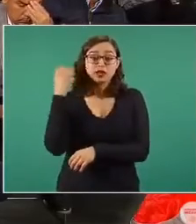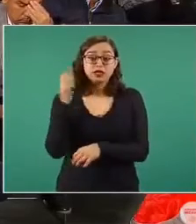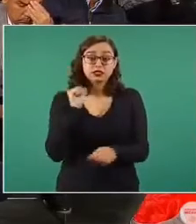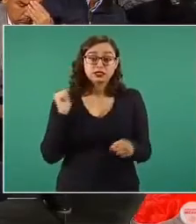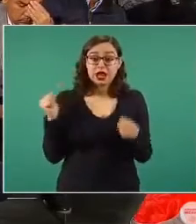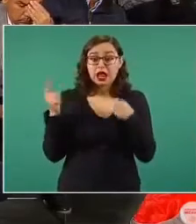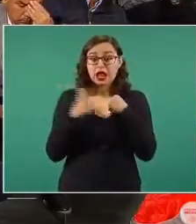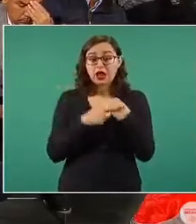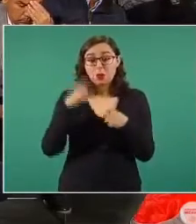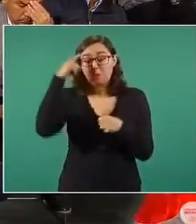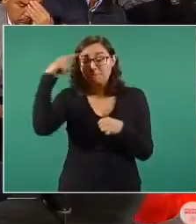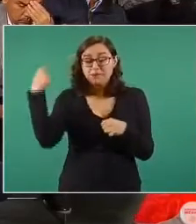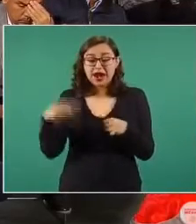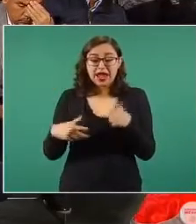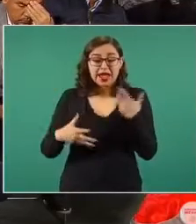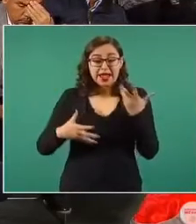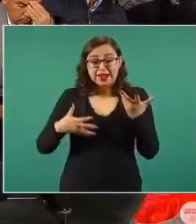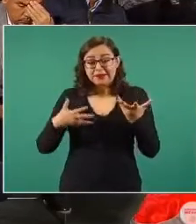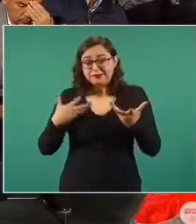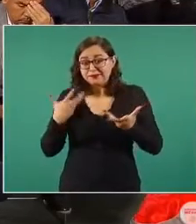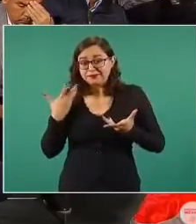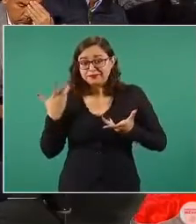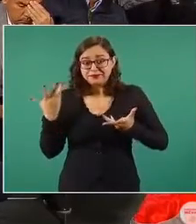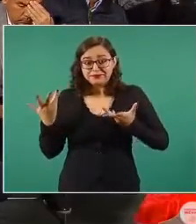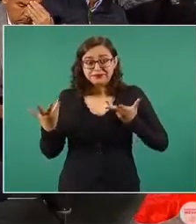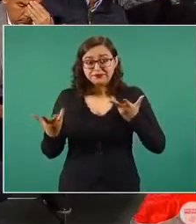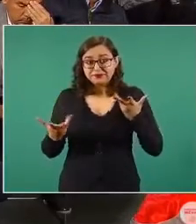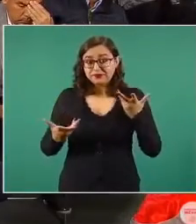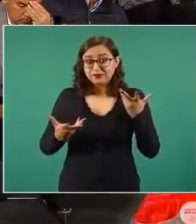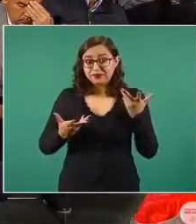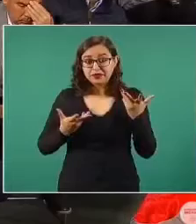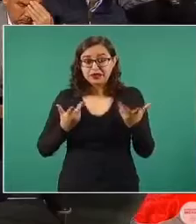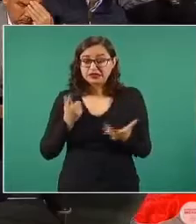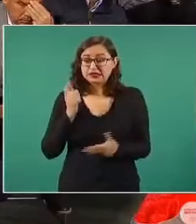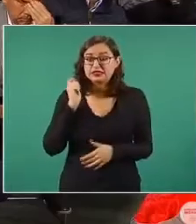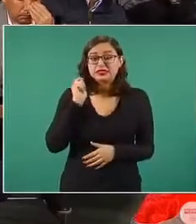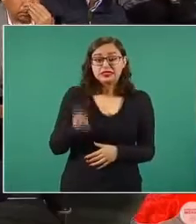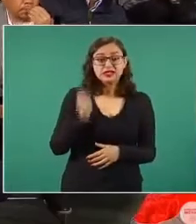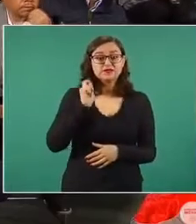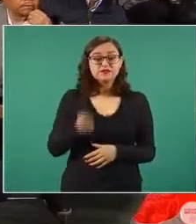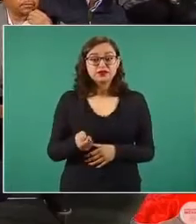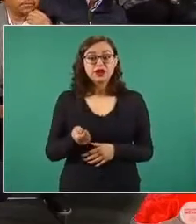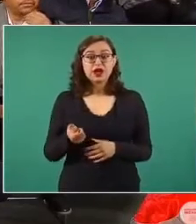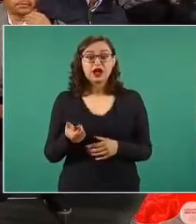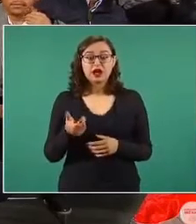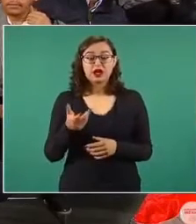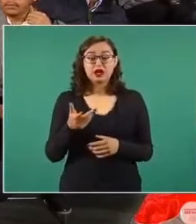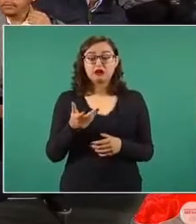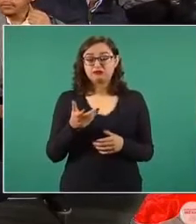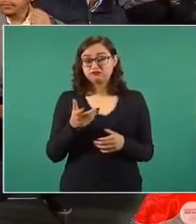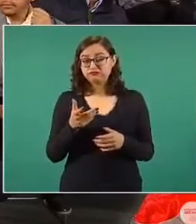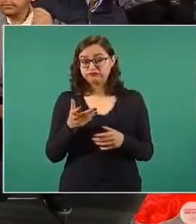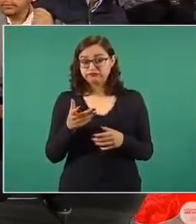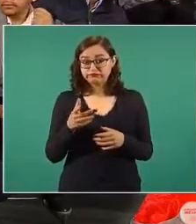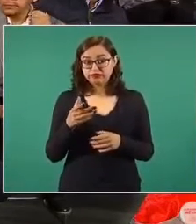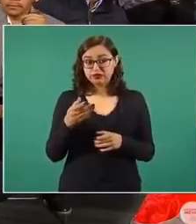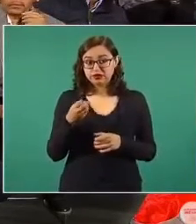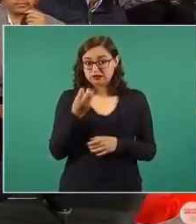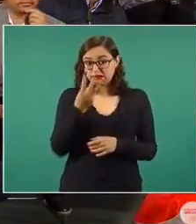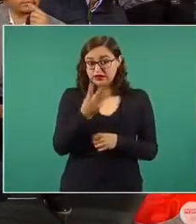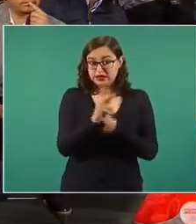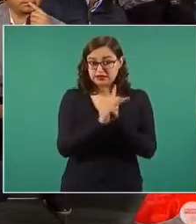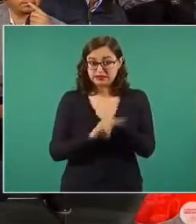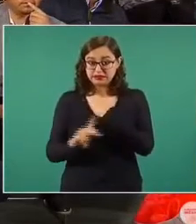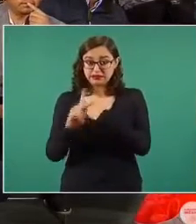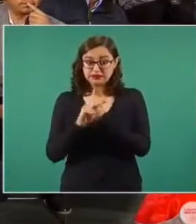diminuir estas interpretaciones? ¿O tiene pensado el gobierno